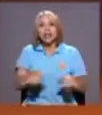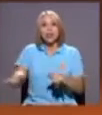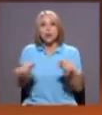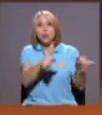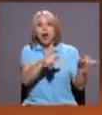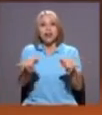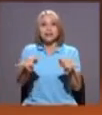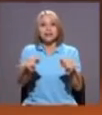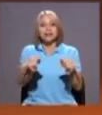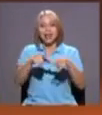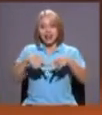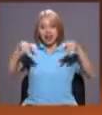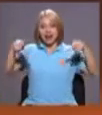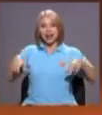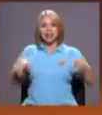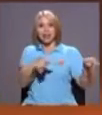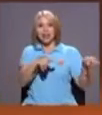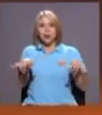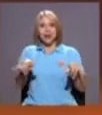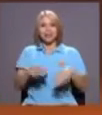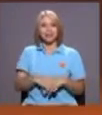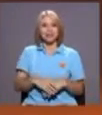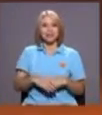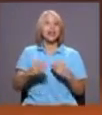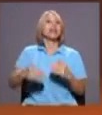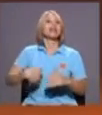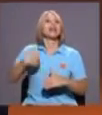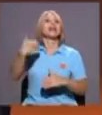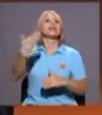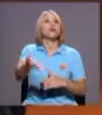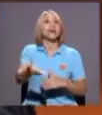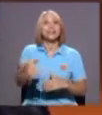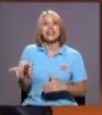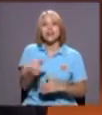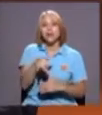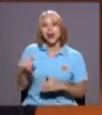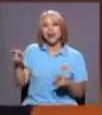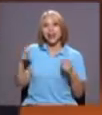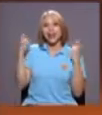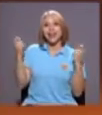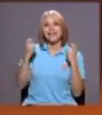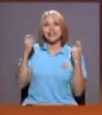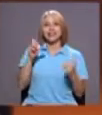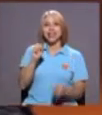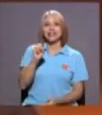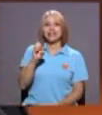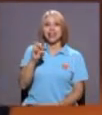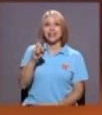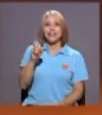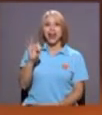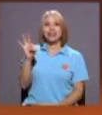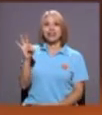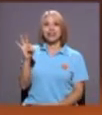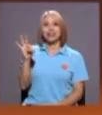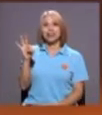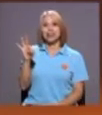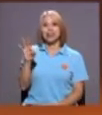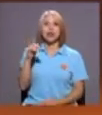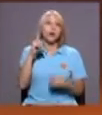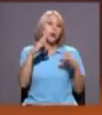la cancha eran iguales. Después, como en la fiesta de Serrat, por una noche se olvidó que cada uno es cada cual.